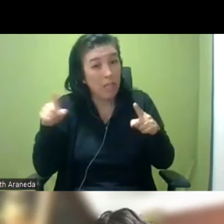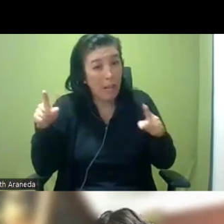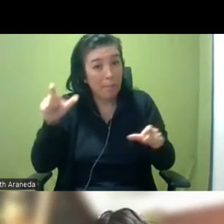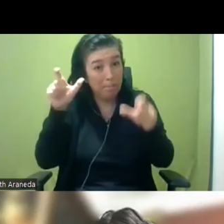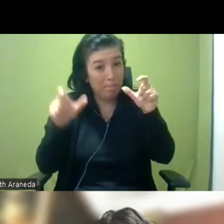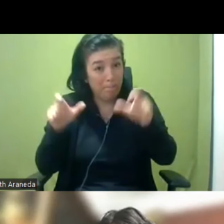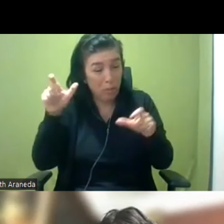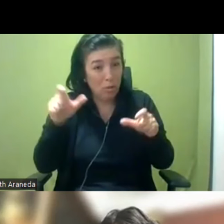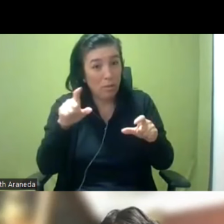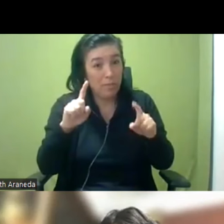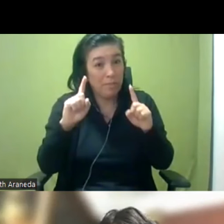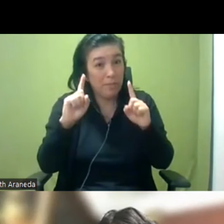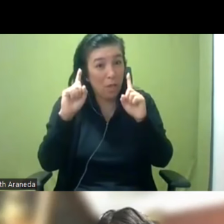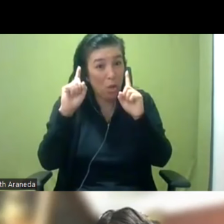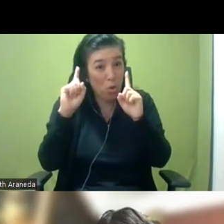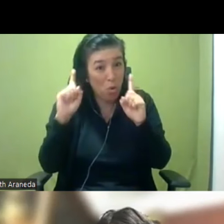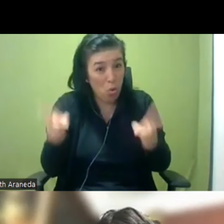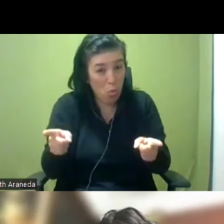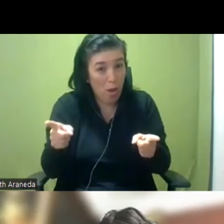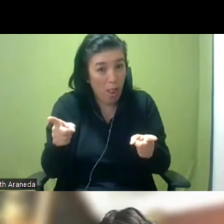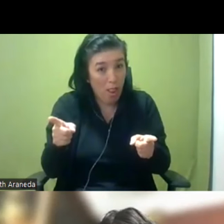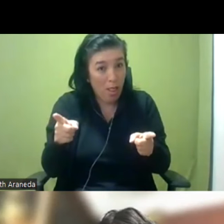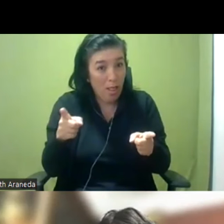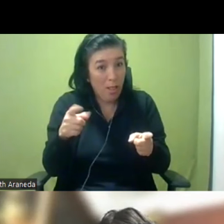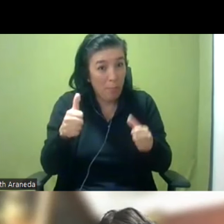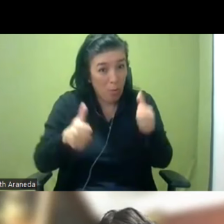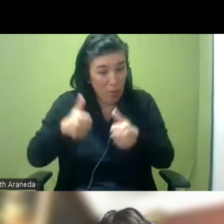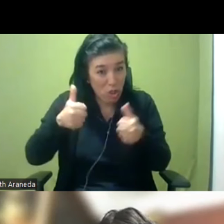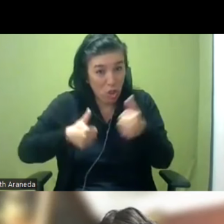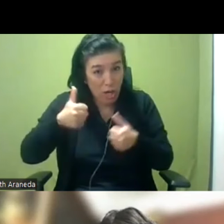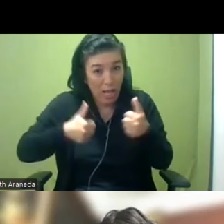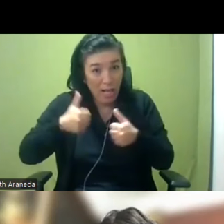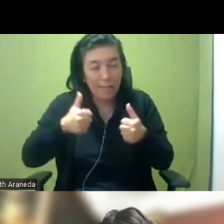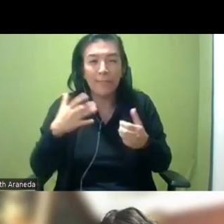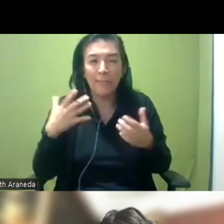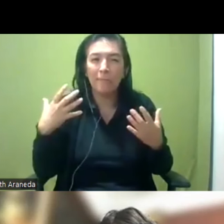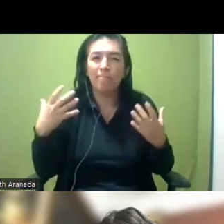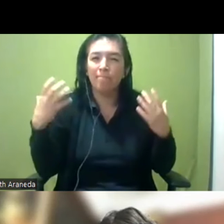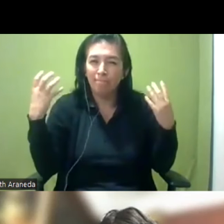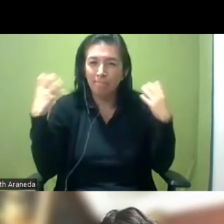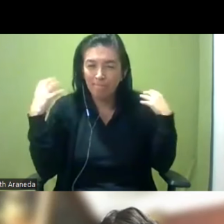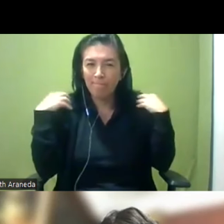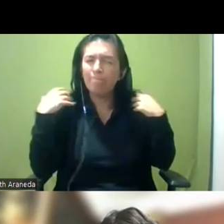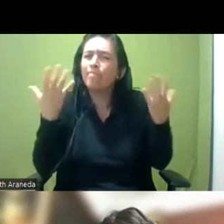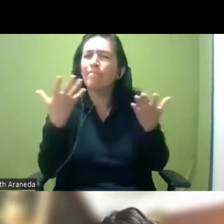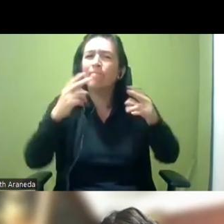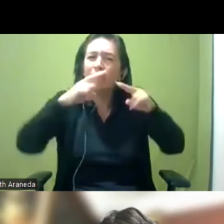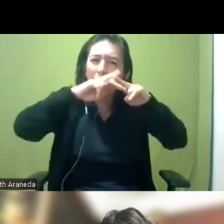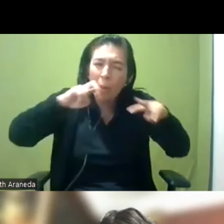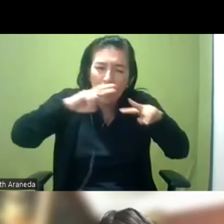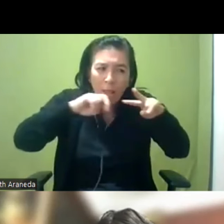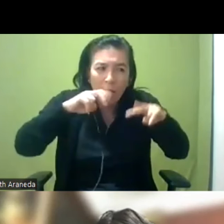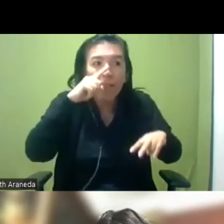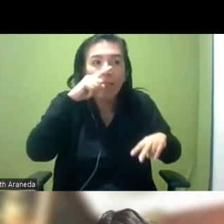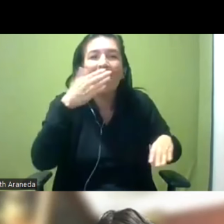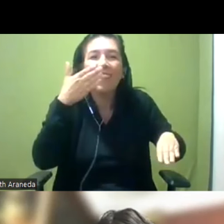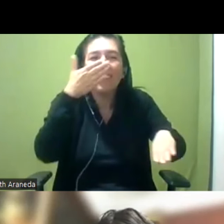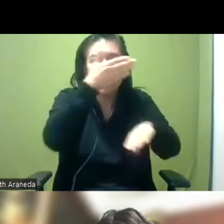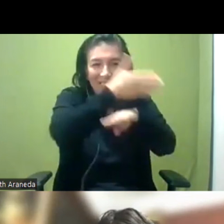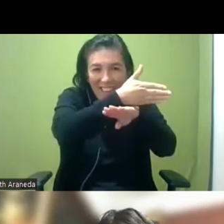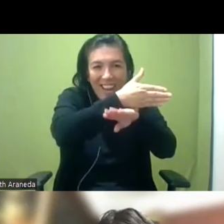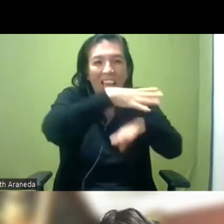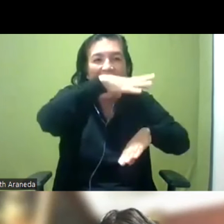área, o sea, de esa ciudad, también Ahora, nos hemos dedicado a la investigación del material ariqueño.